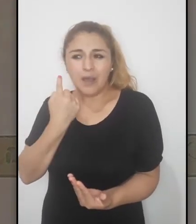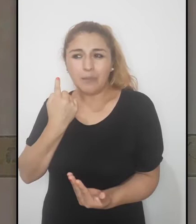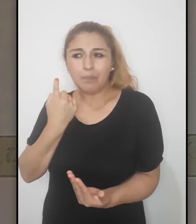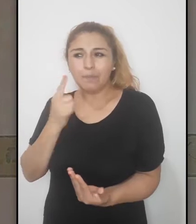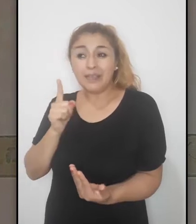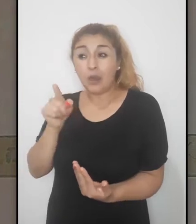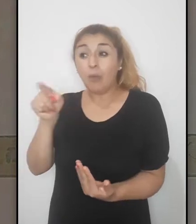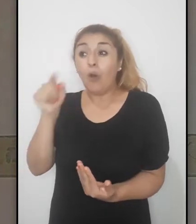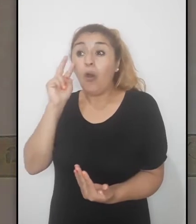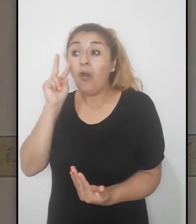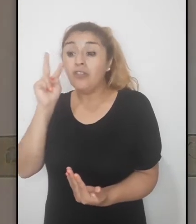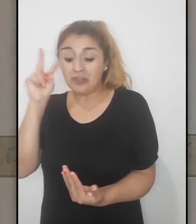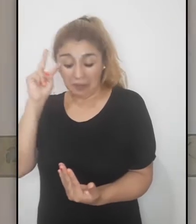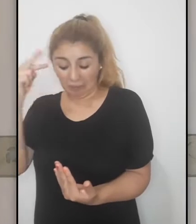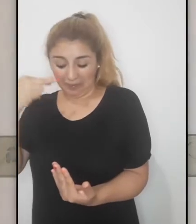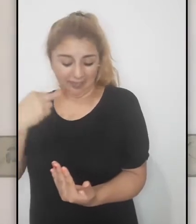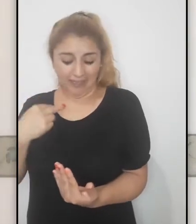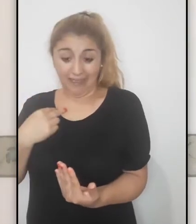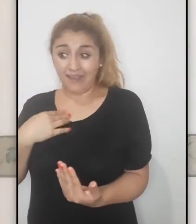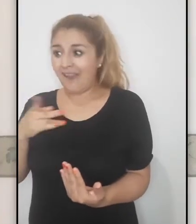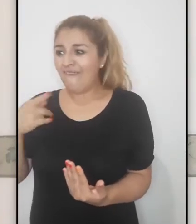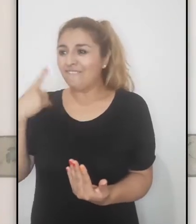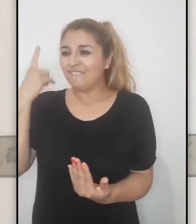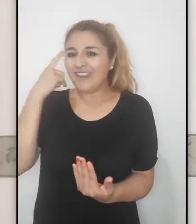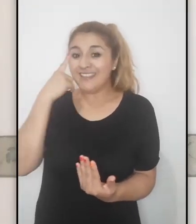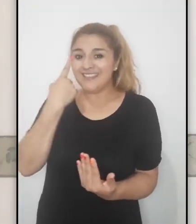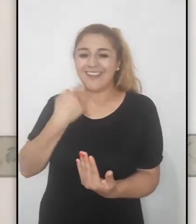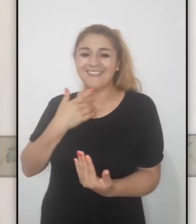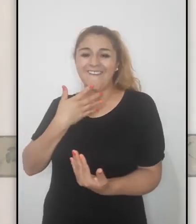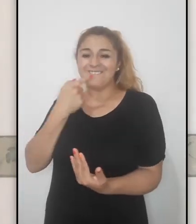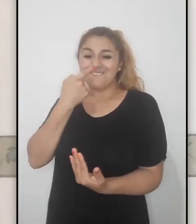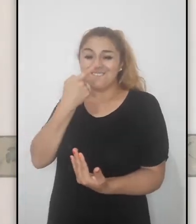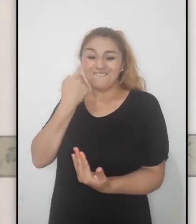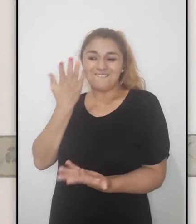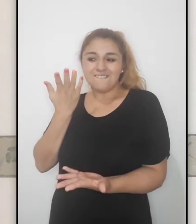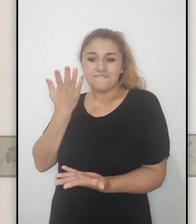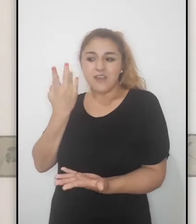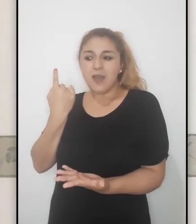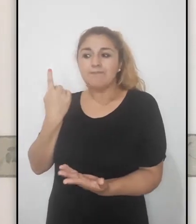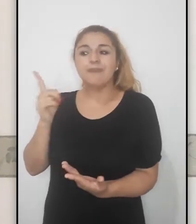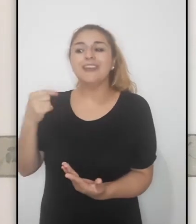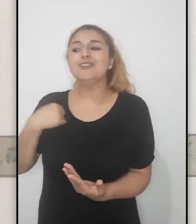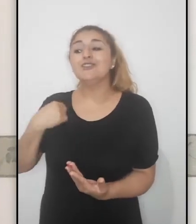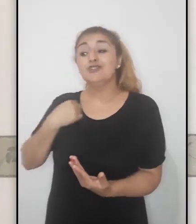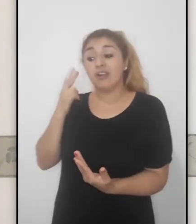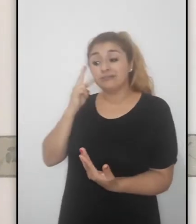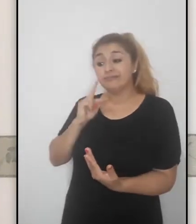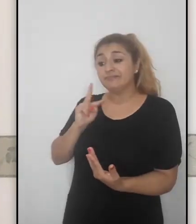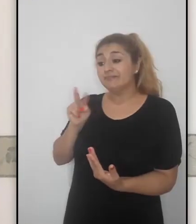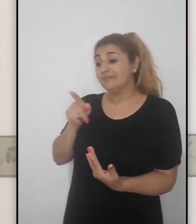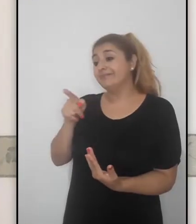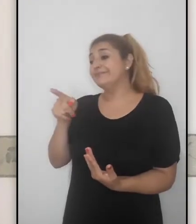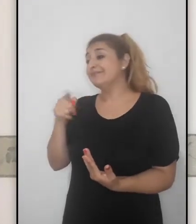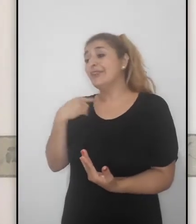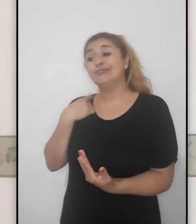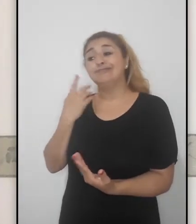que estás posicionado porque en verdad usted es de una manera pero sos de otra lo que te